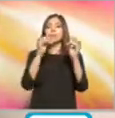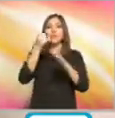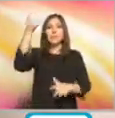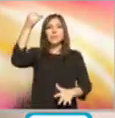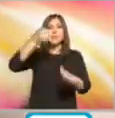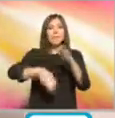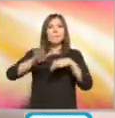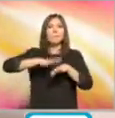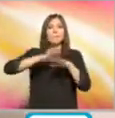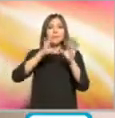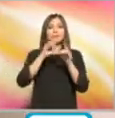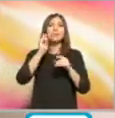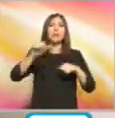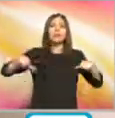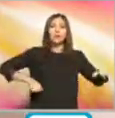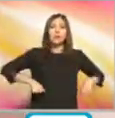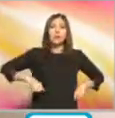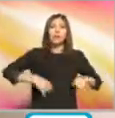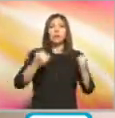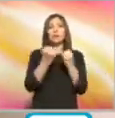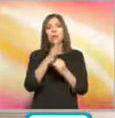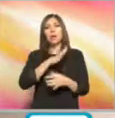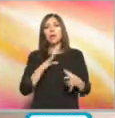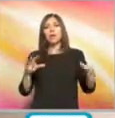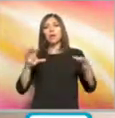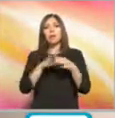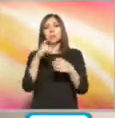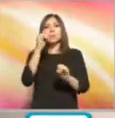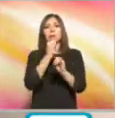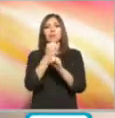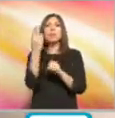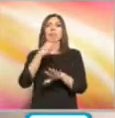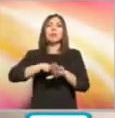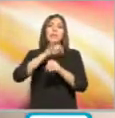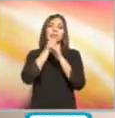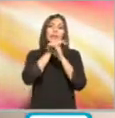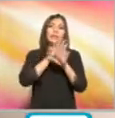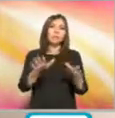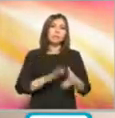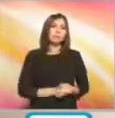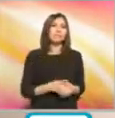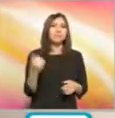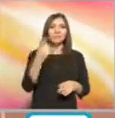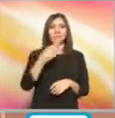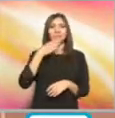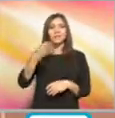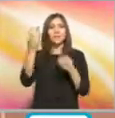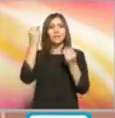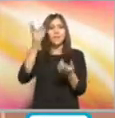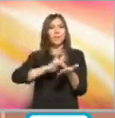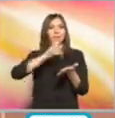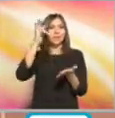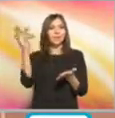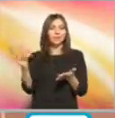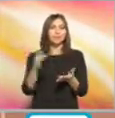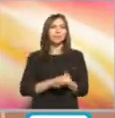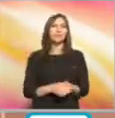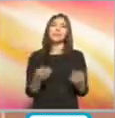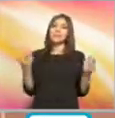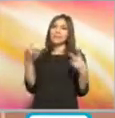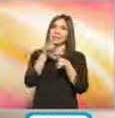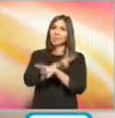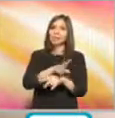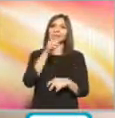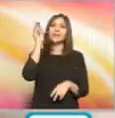de ahí los ligamos a nuestra página también por si necesitan mayor información. Qué bien, Mercedes. Muchísimas gracias. Al contrario, los esperamos a